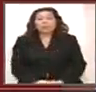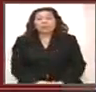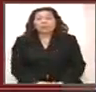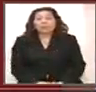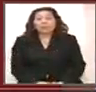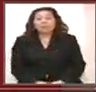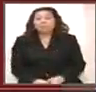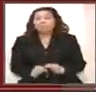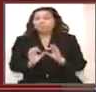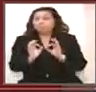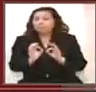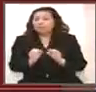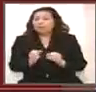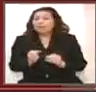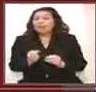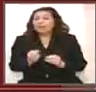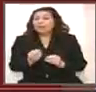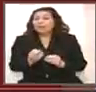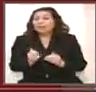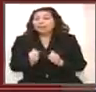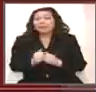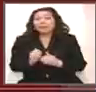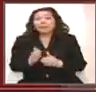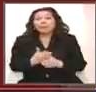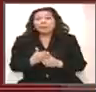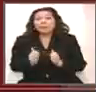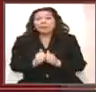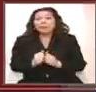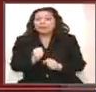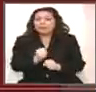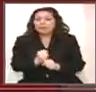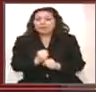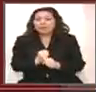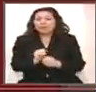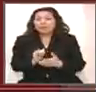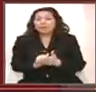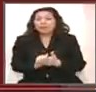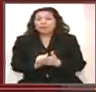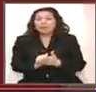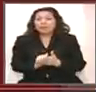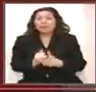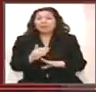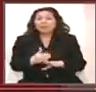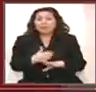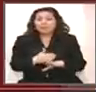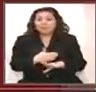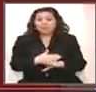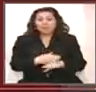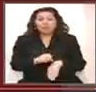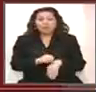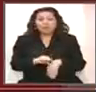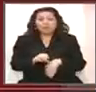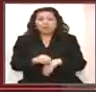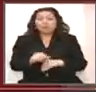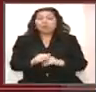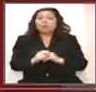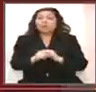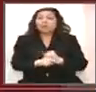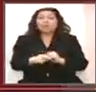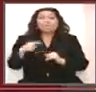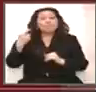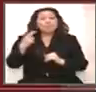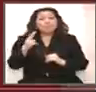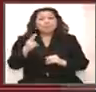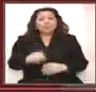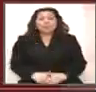son precisamente aquellas compatibles con el trabajo que desarrolla el Consejo Nacional de